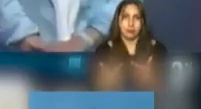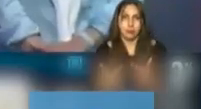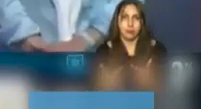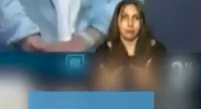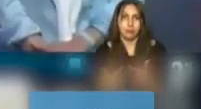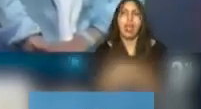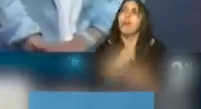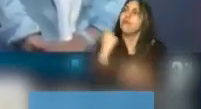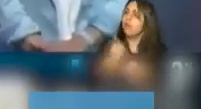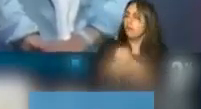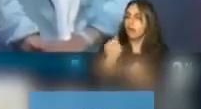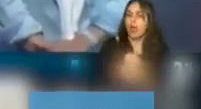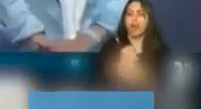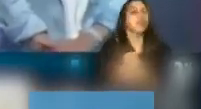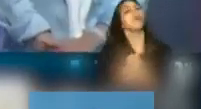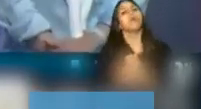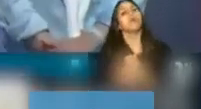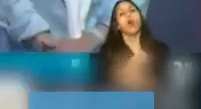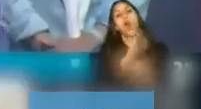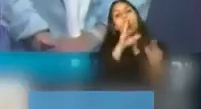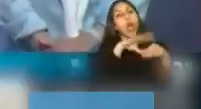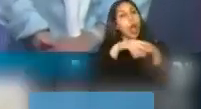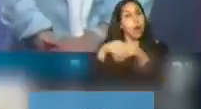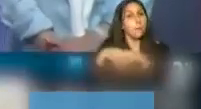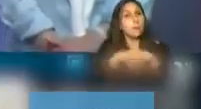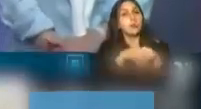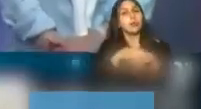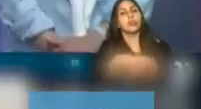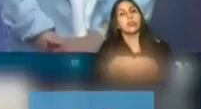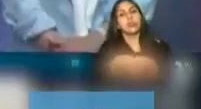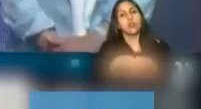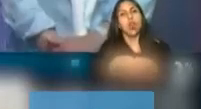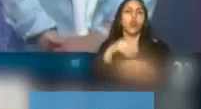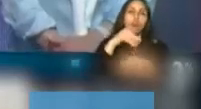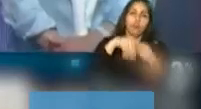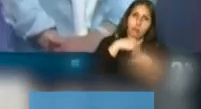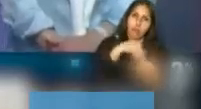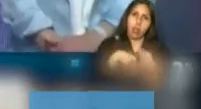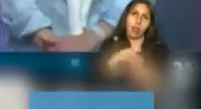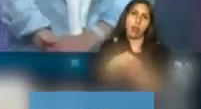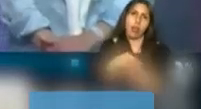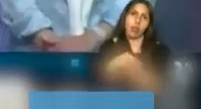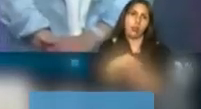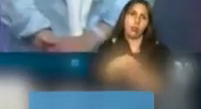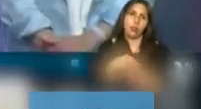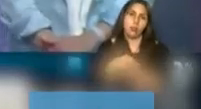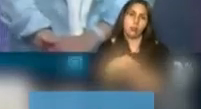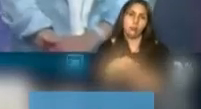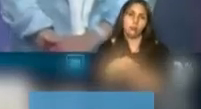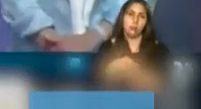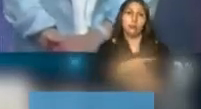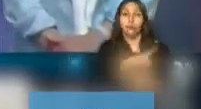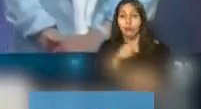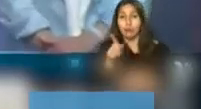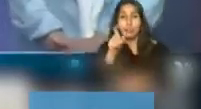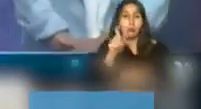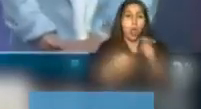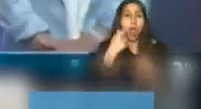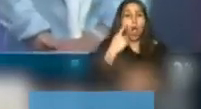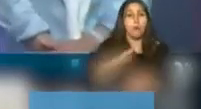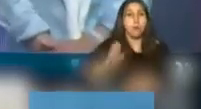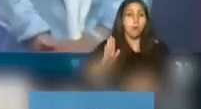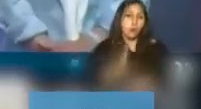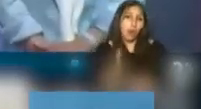El término de diversidad y multicolor no es en vano. Pero hasta bíblico es, vayan y hablen, ¿no? Sí, tiene algo de evangélico. Sí, claro. De